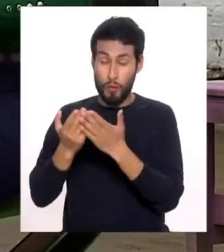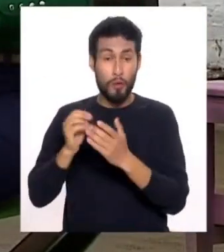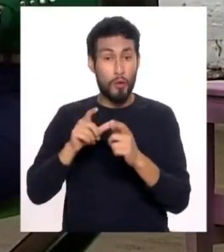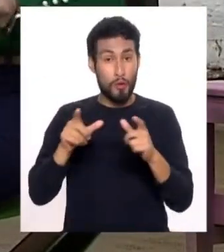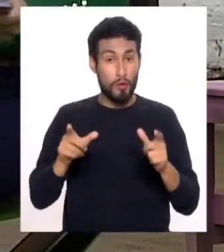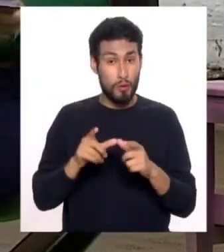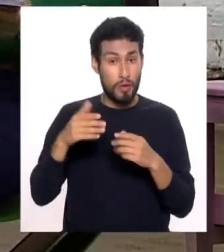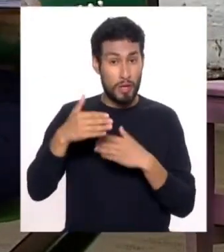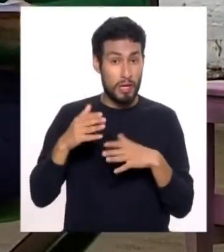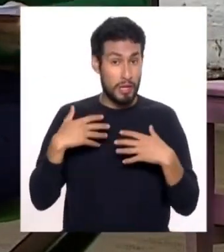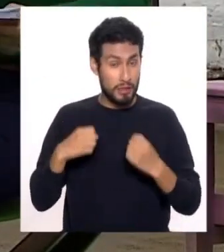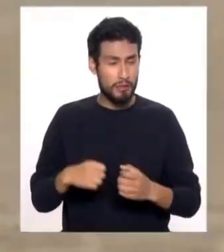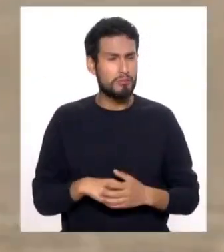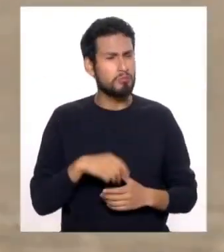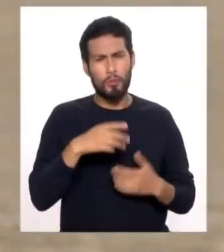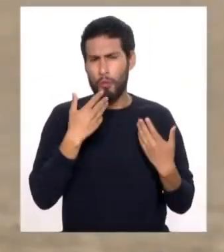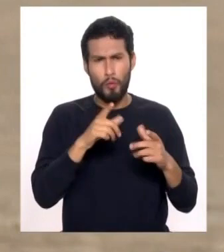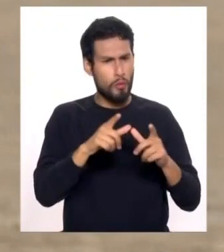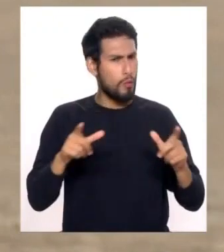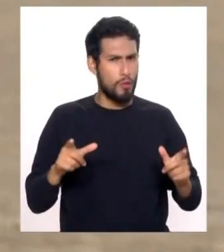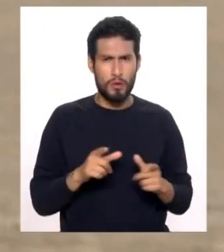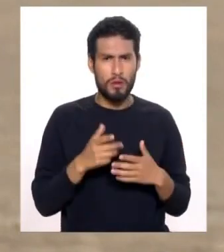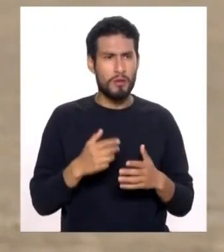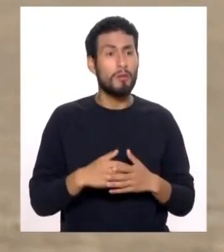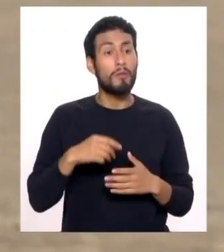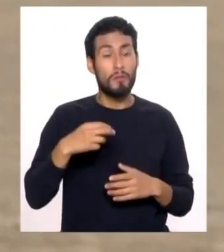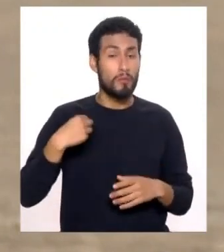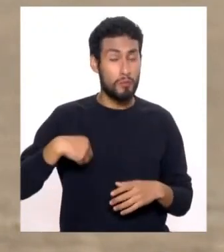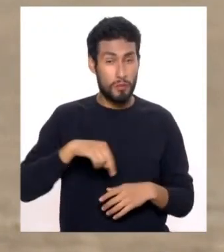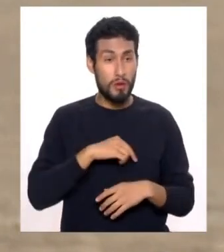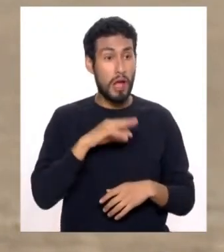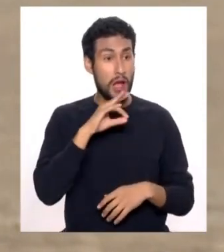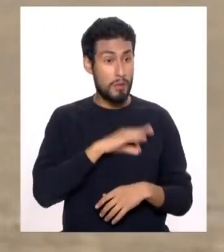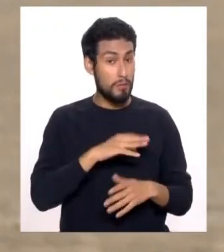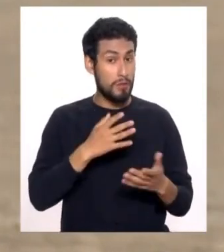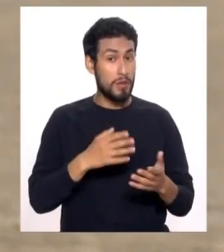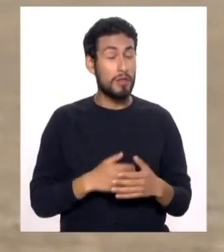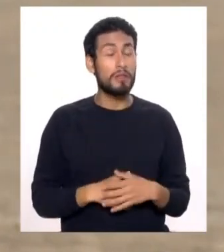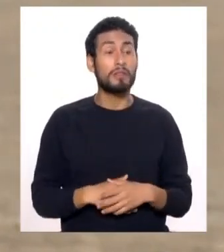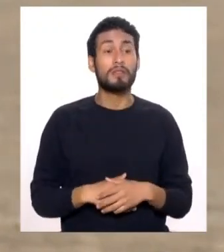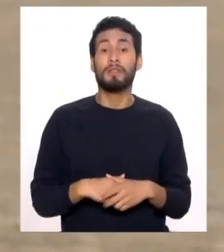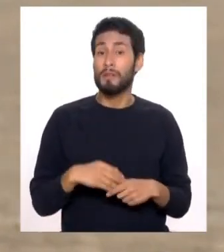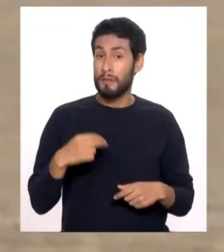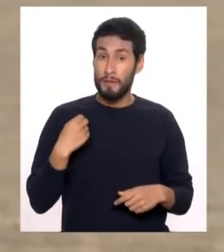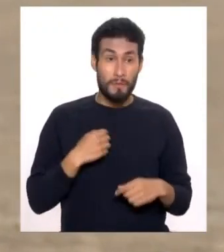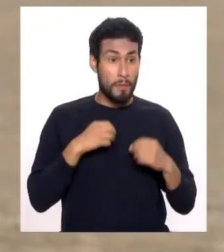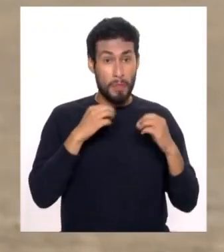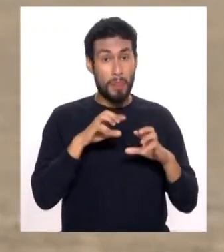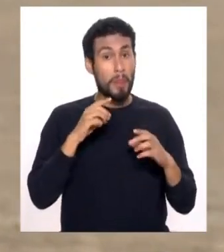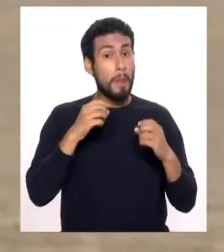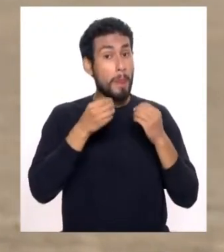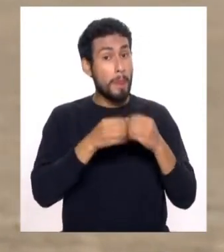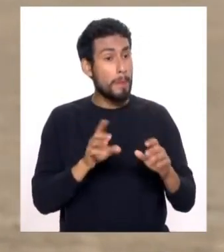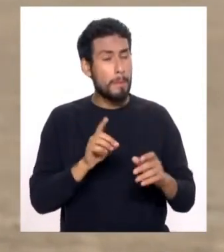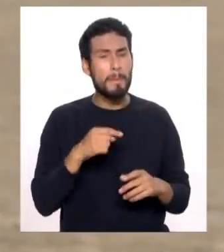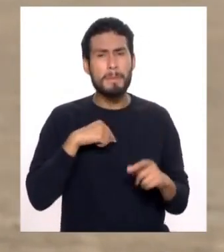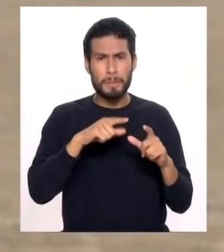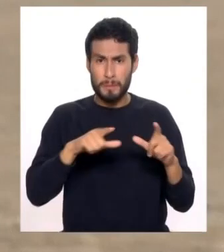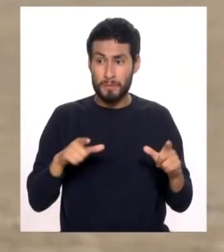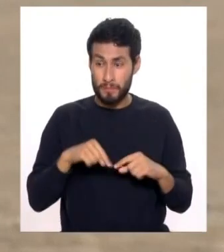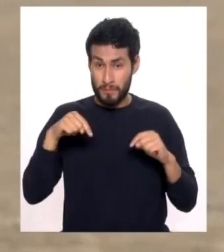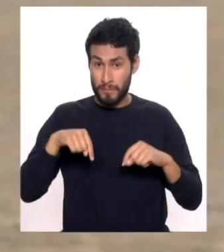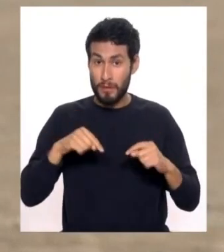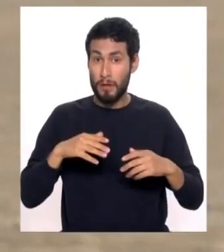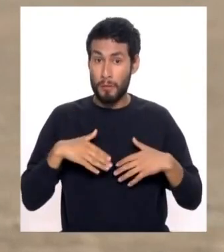centro de salud? En cualquiera de los espacios. Es más, nosotros también aprovechamos, no dejamos oportunidades perdidas, y en espacios como este,